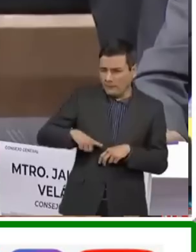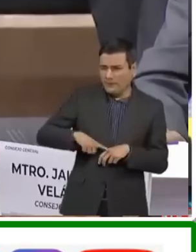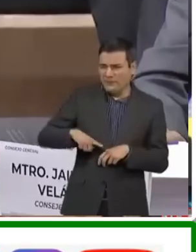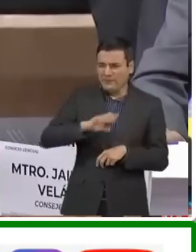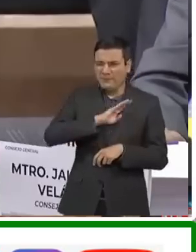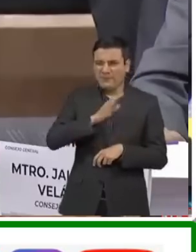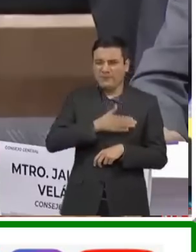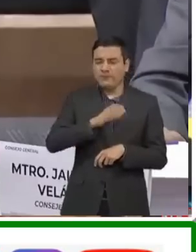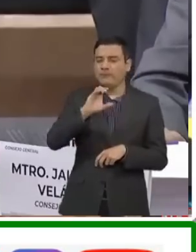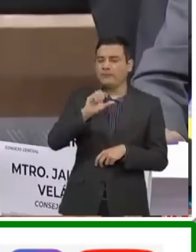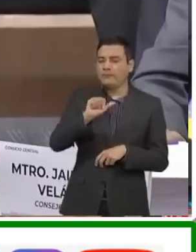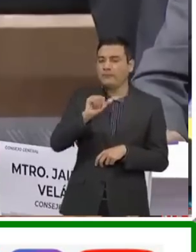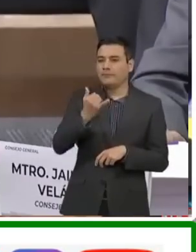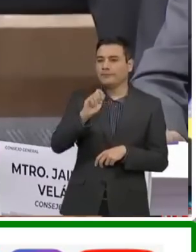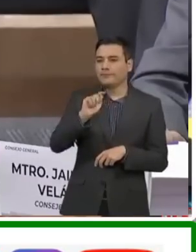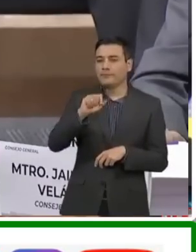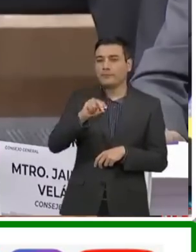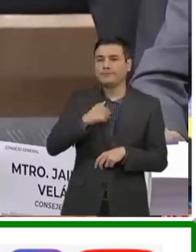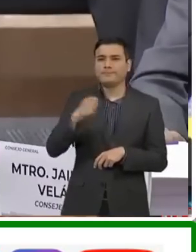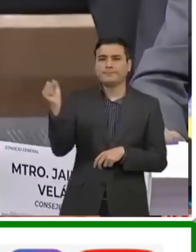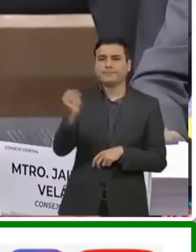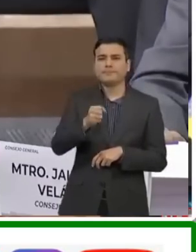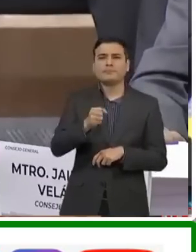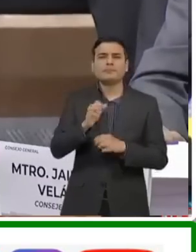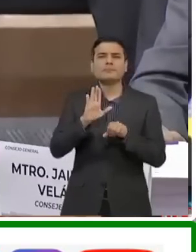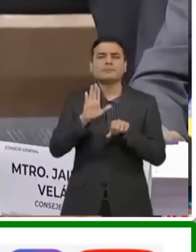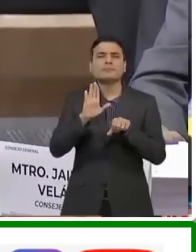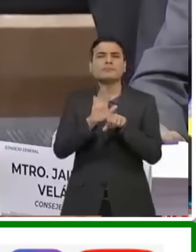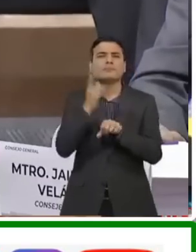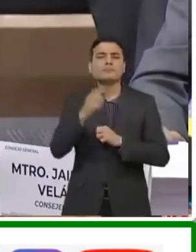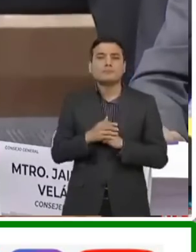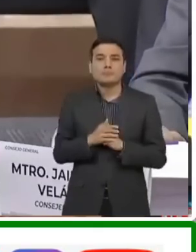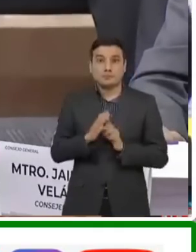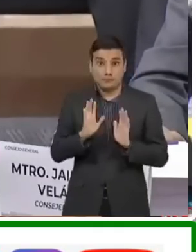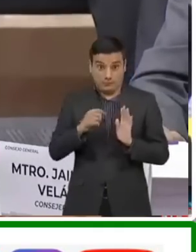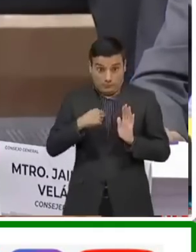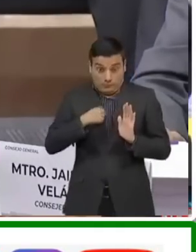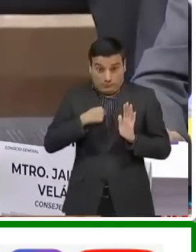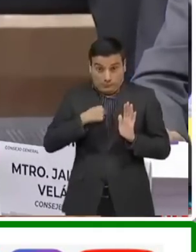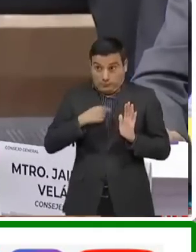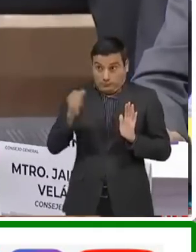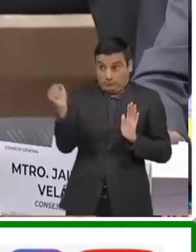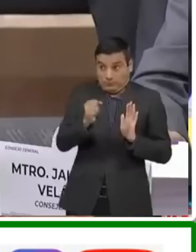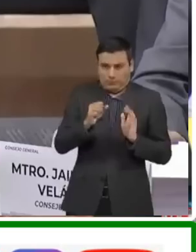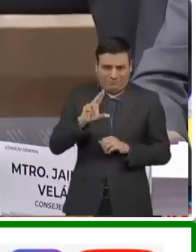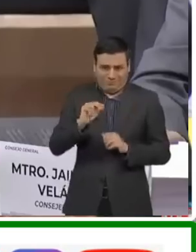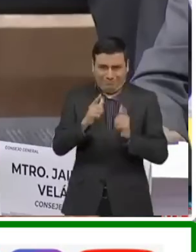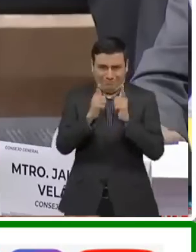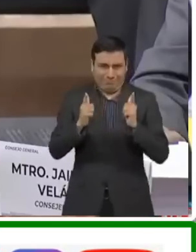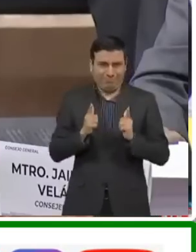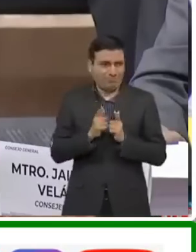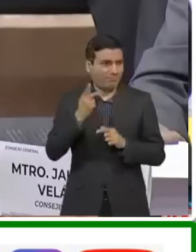estuvo por aquí, la trajimos nosotros cuando es público y conocido que no la trajimos nosotros, ninguno de los partidos aquí